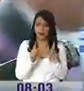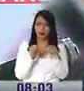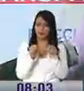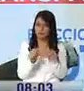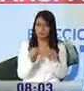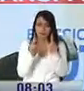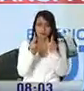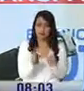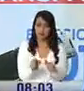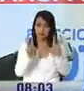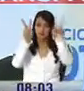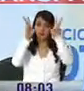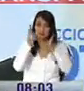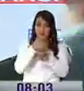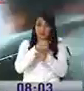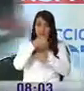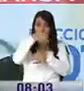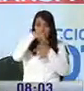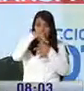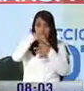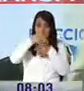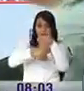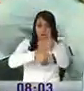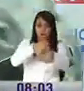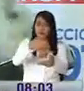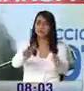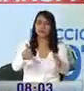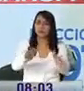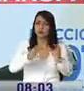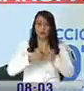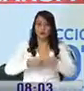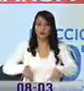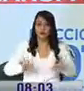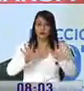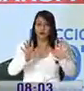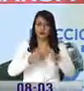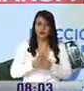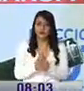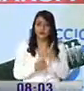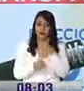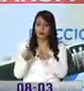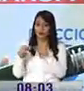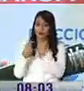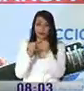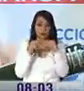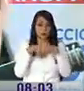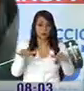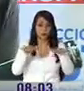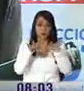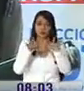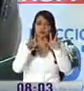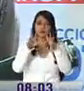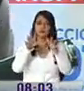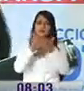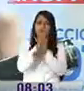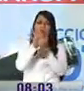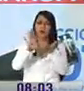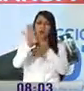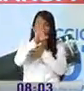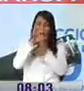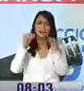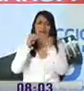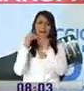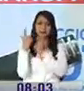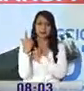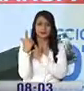manera el tema de la seguridad electoral dentro del proceso electoral como tal evidentemente hay algunos recintos que vamos a fortalecer el tema dentro de de fuerzas armadas que son casos o